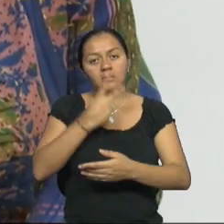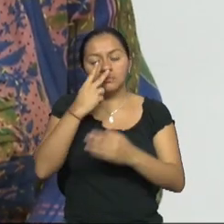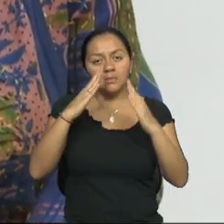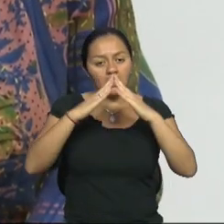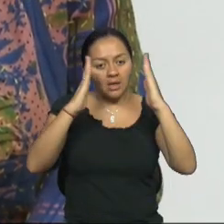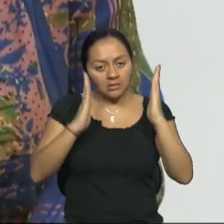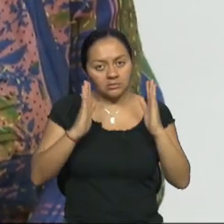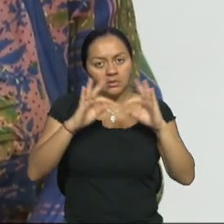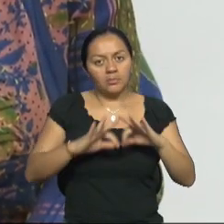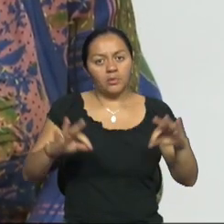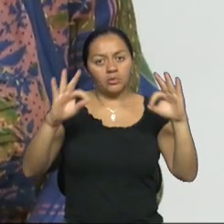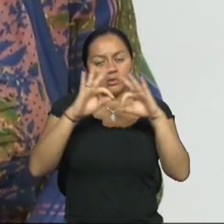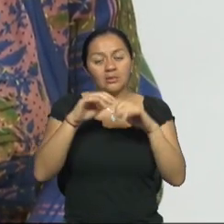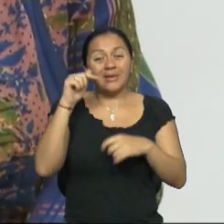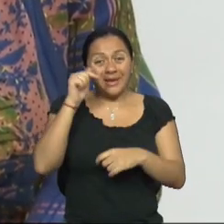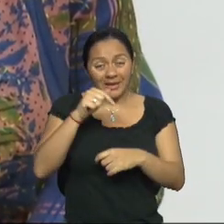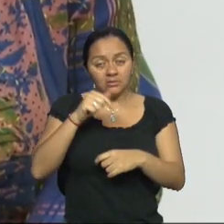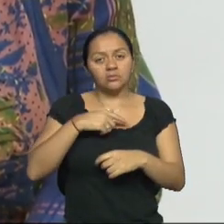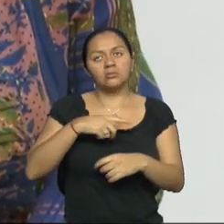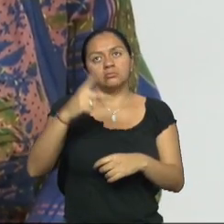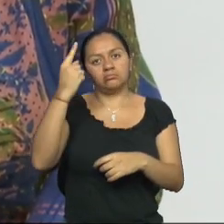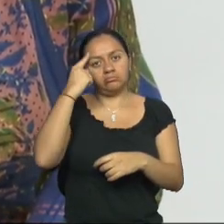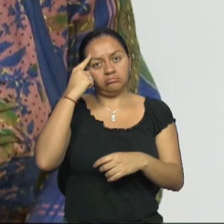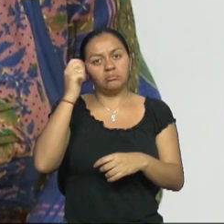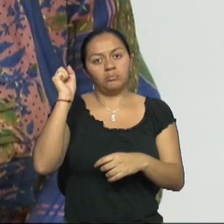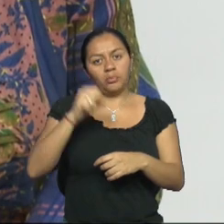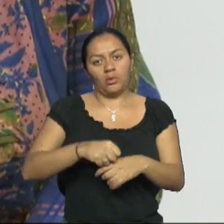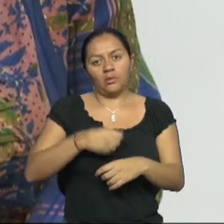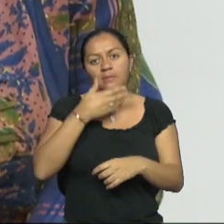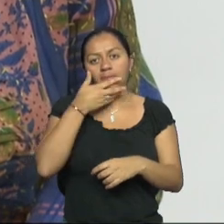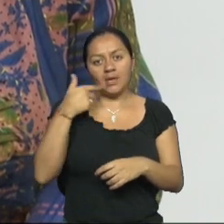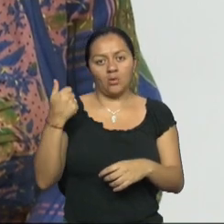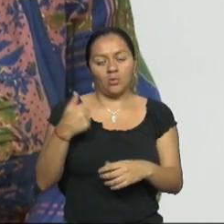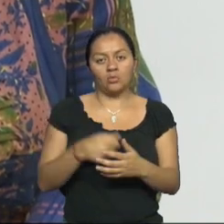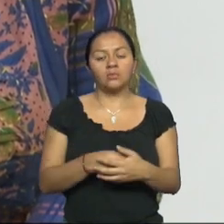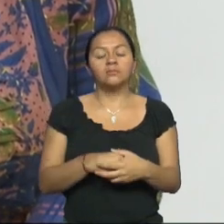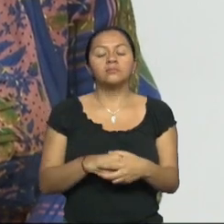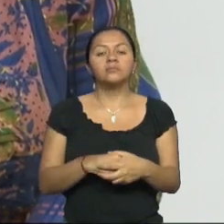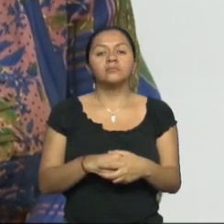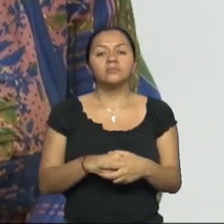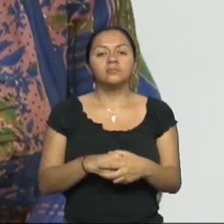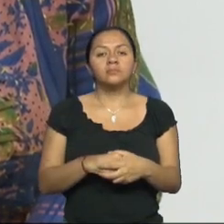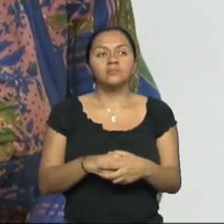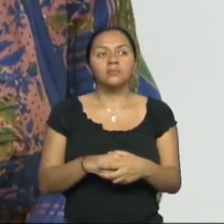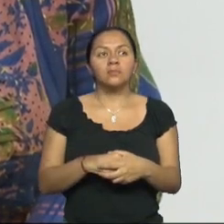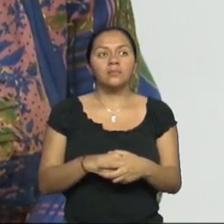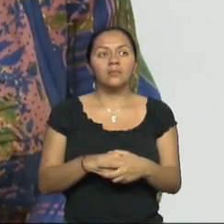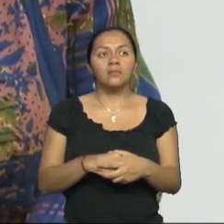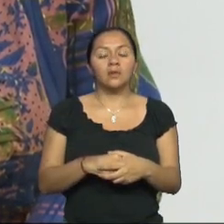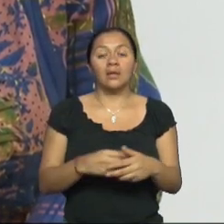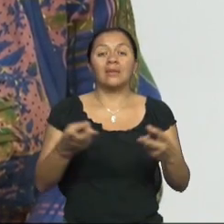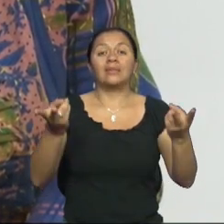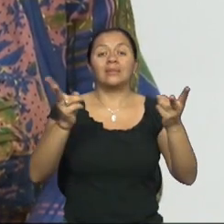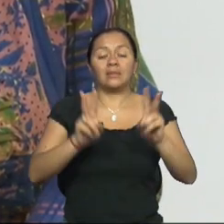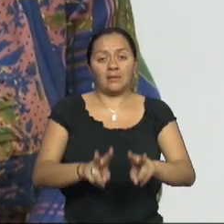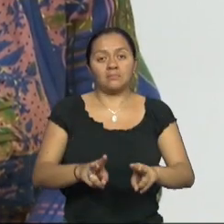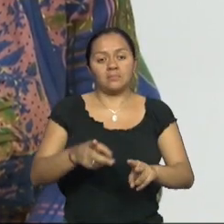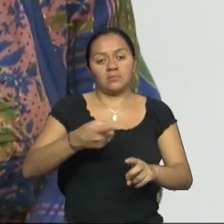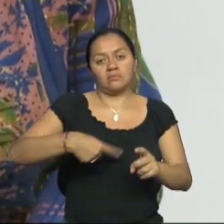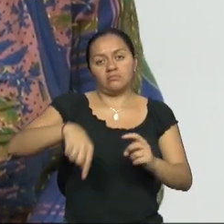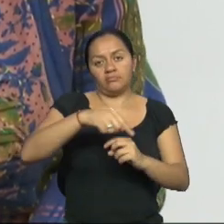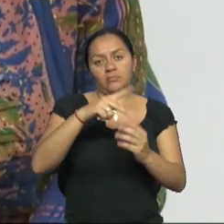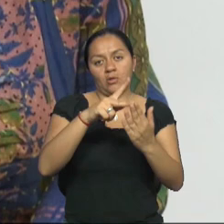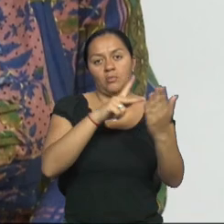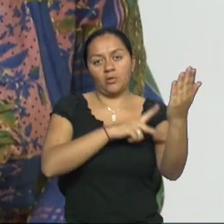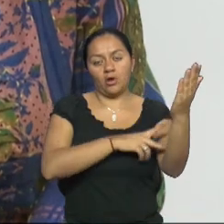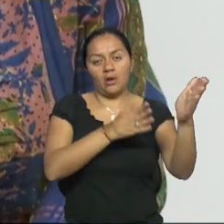domicilio. Eso creo que es una gran fortaleza. Y también a nivel de los programas